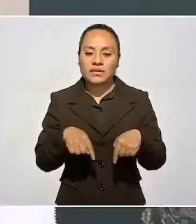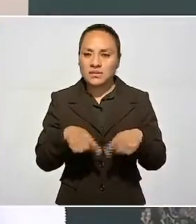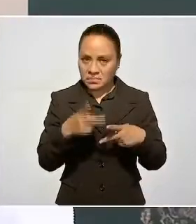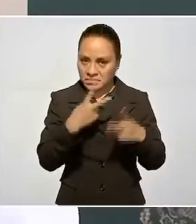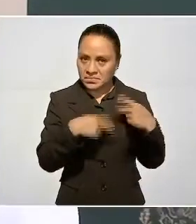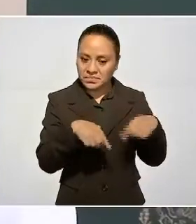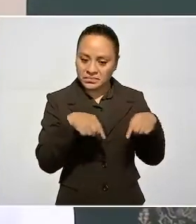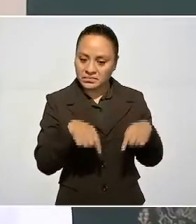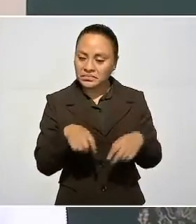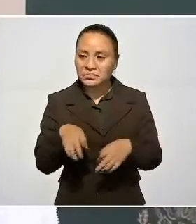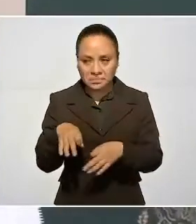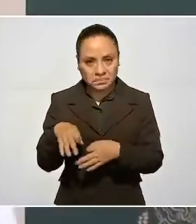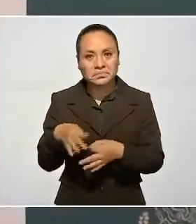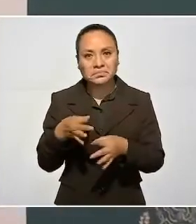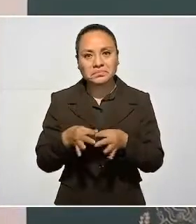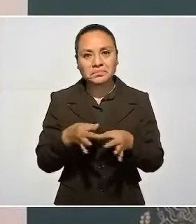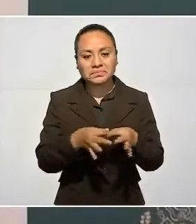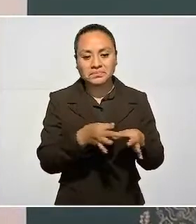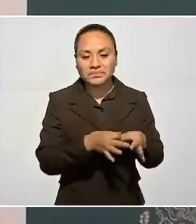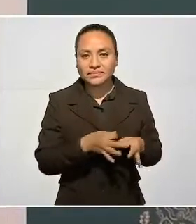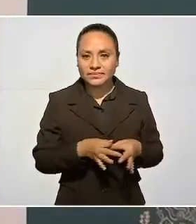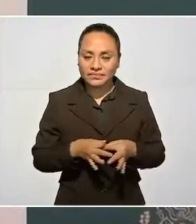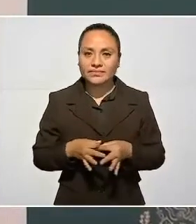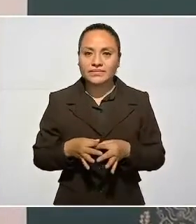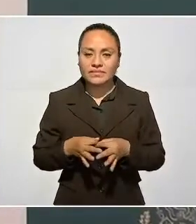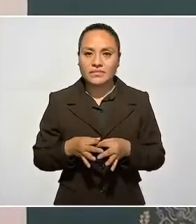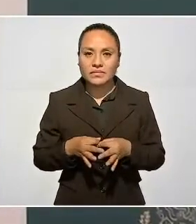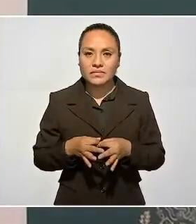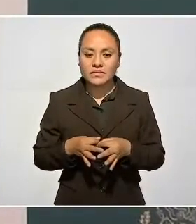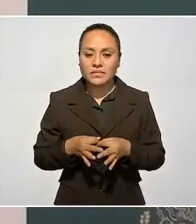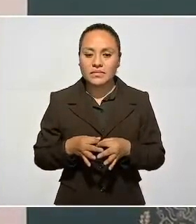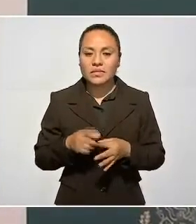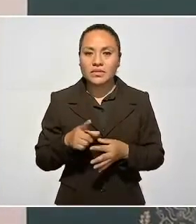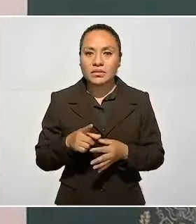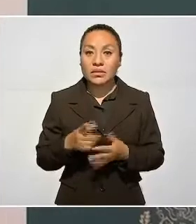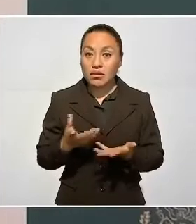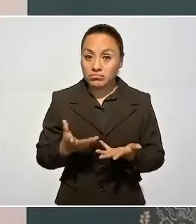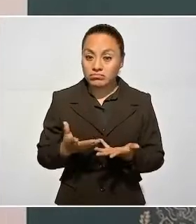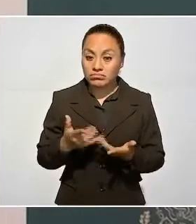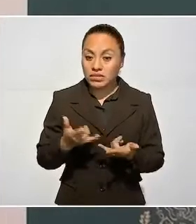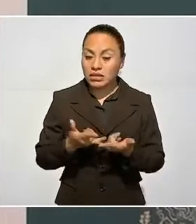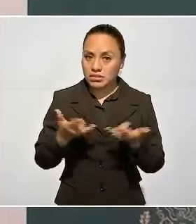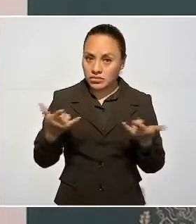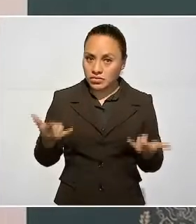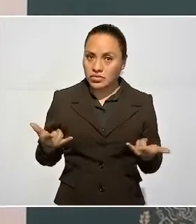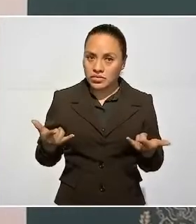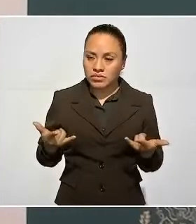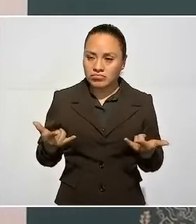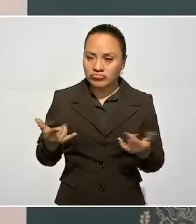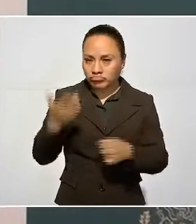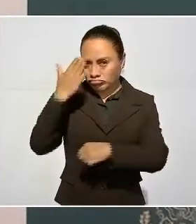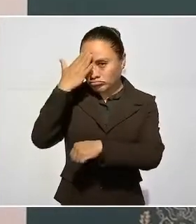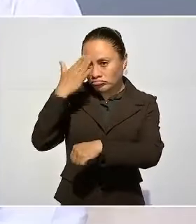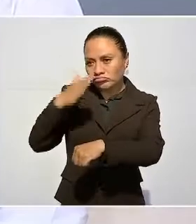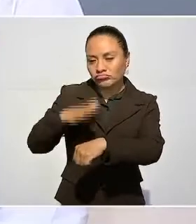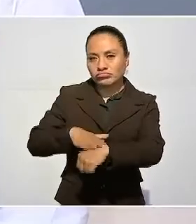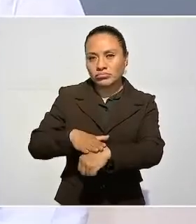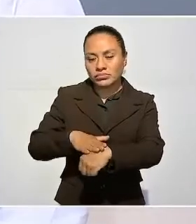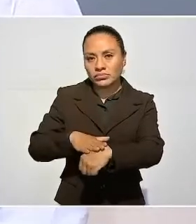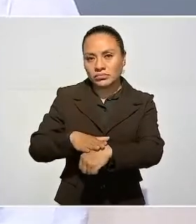puntuales a la cita con la historia para